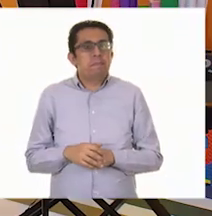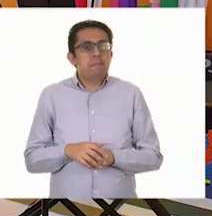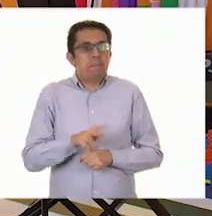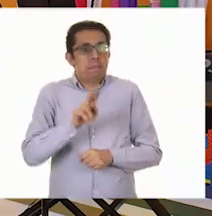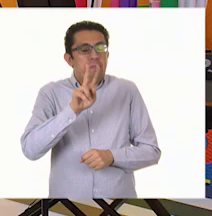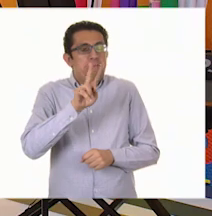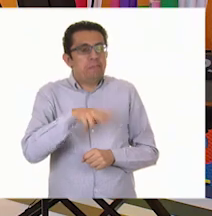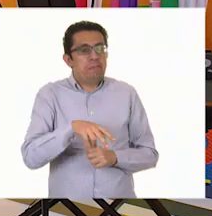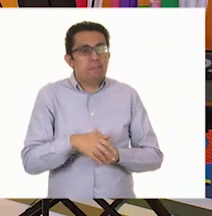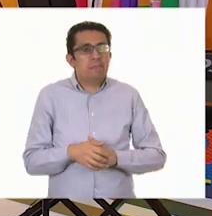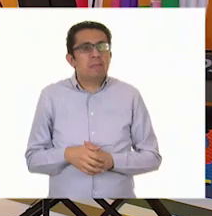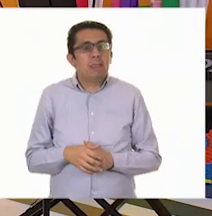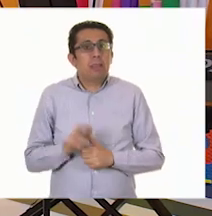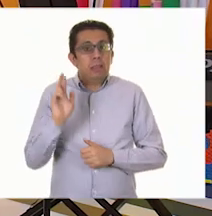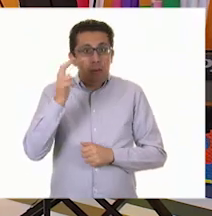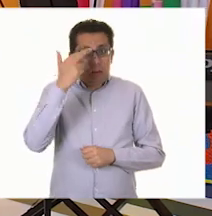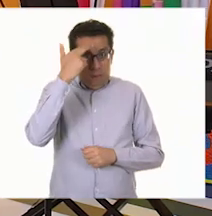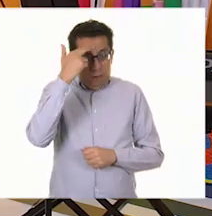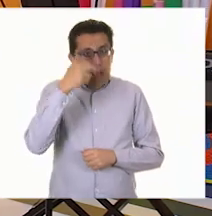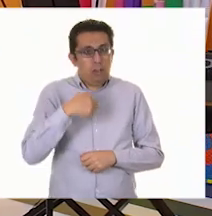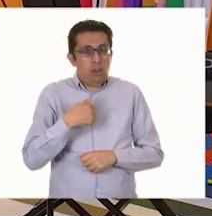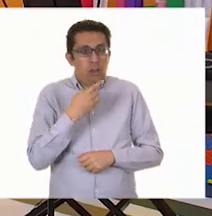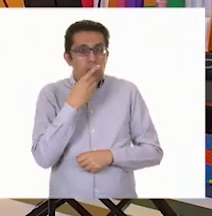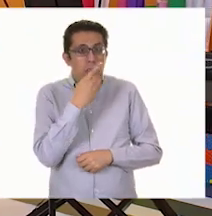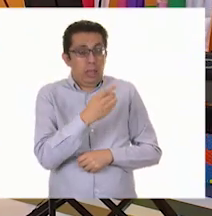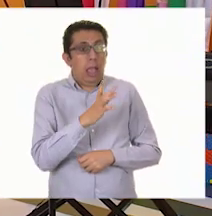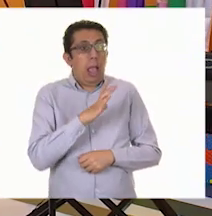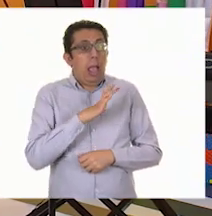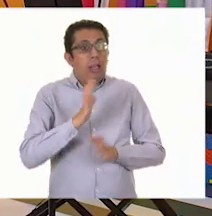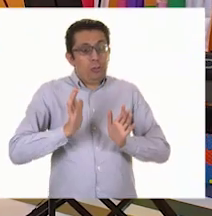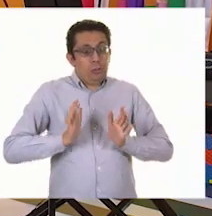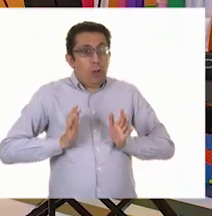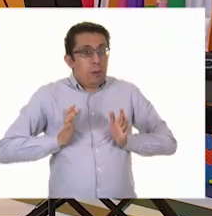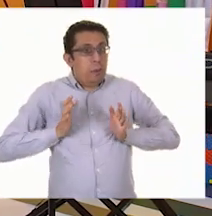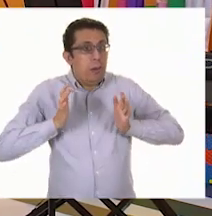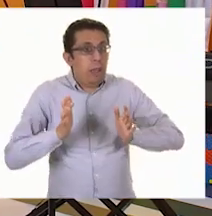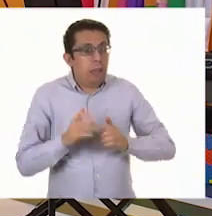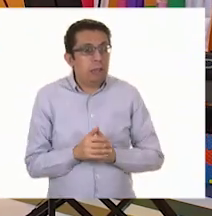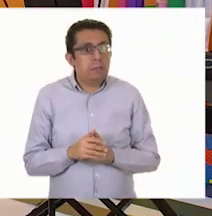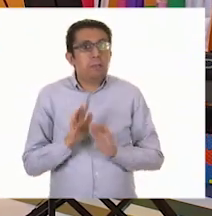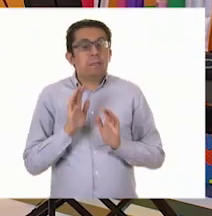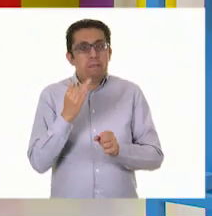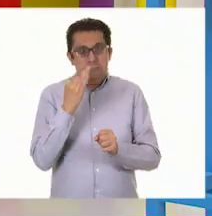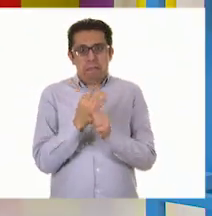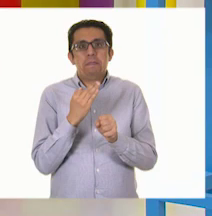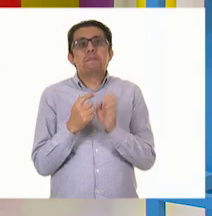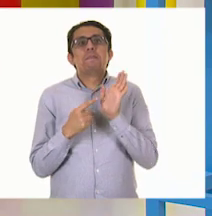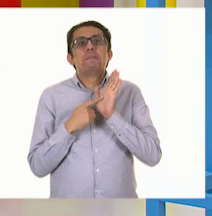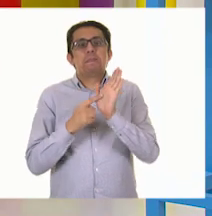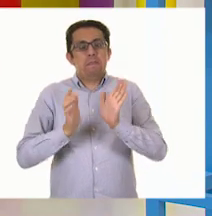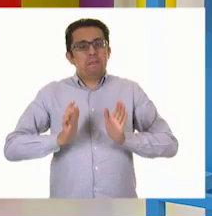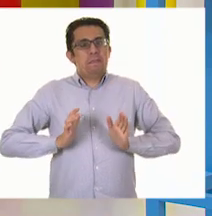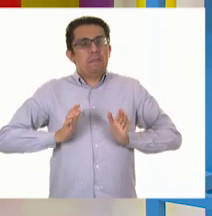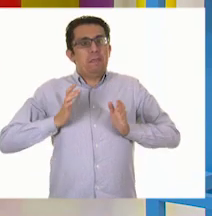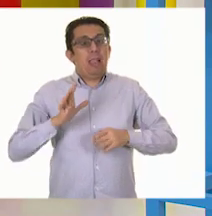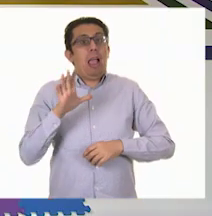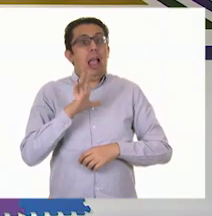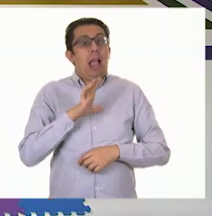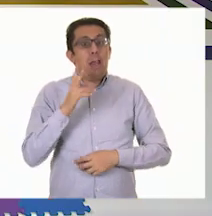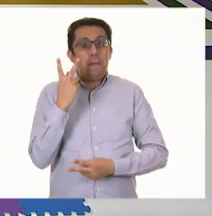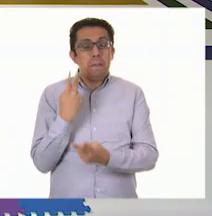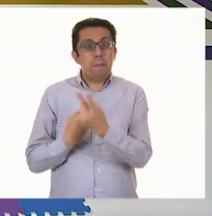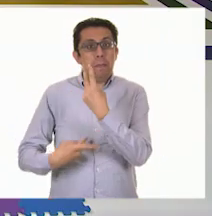es. Bueno, recuerda que te dije que teníamos una sorpresa. ¡Ay, ya llegó ese momento, me encanta! Sí, tenemos una